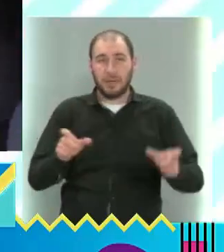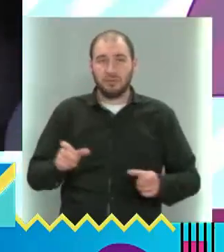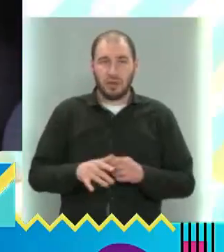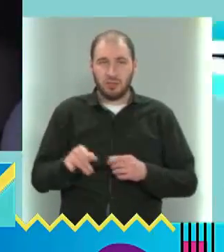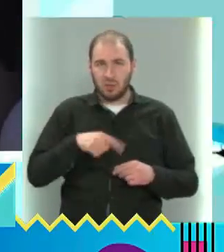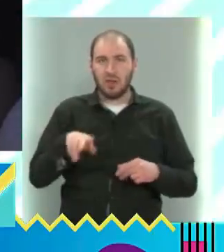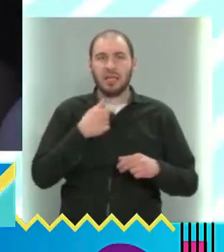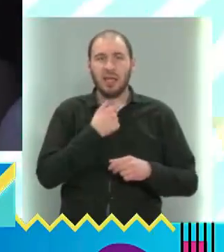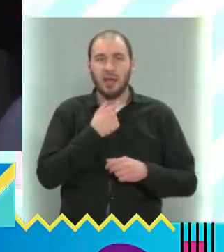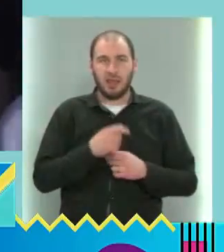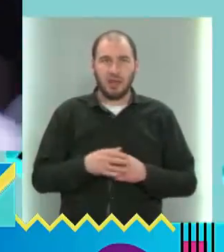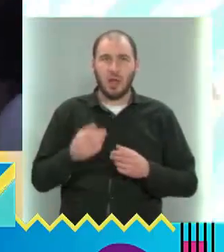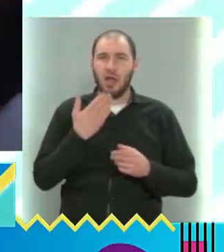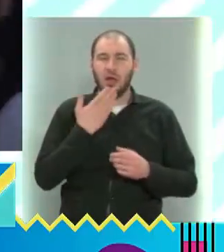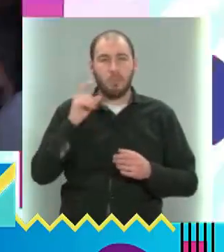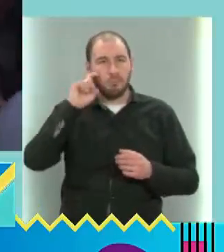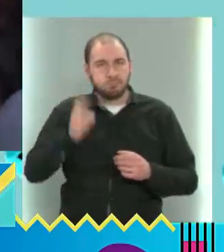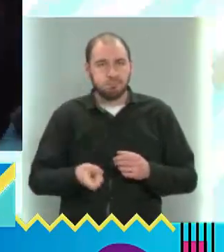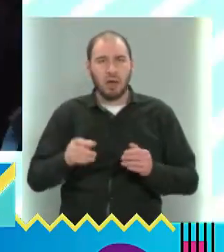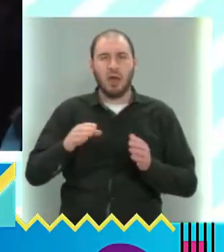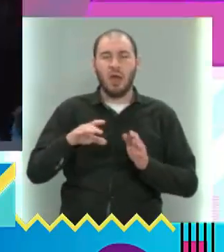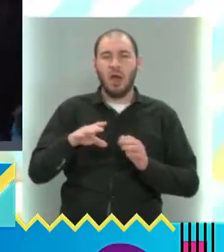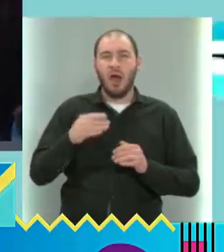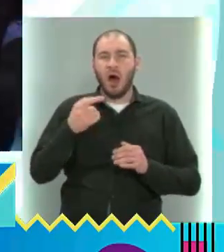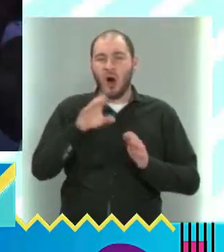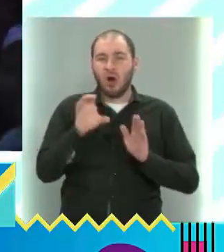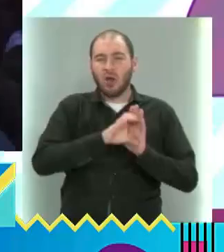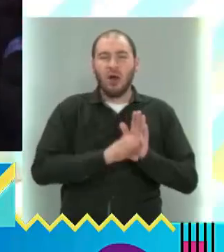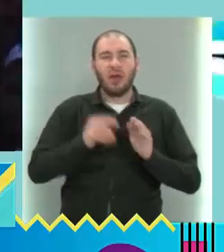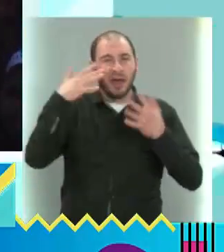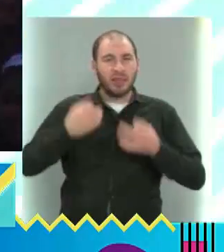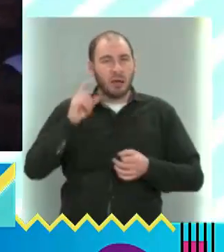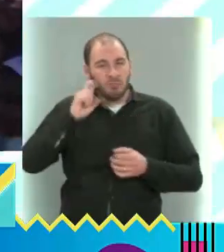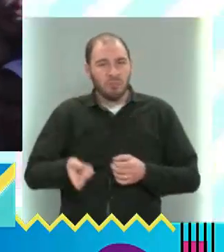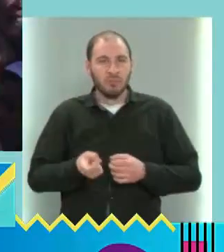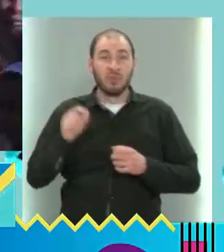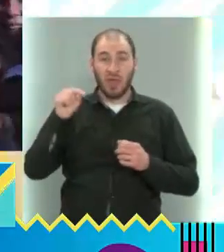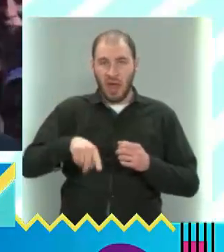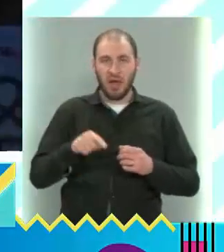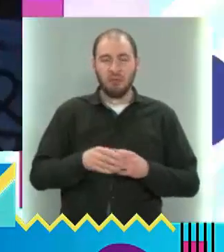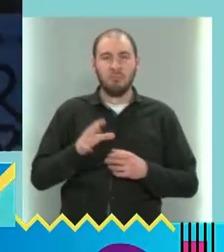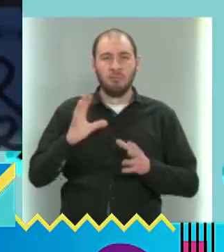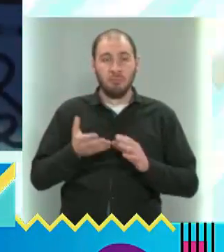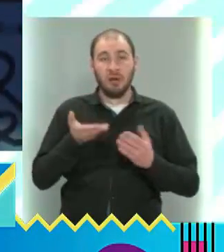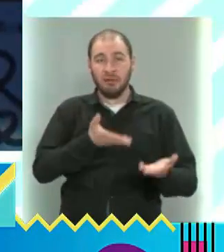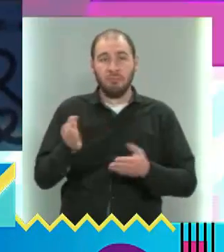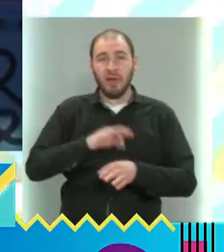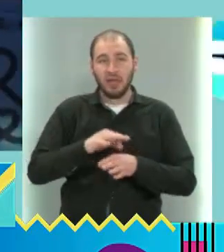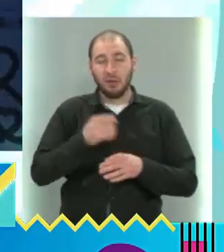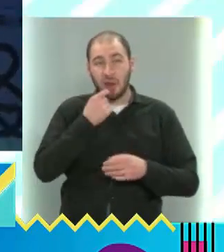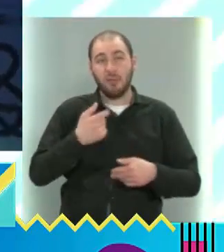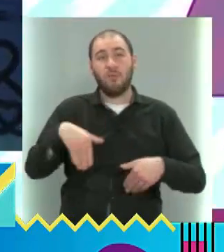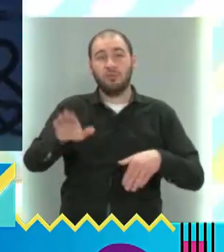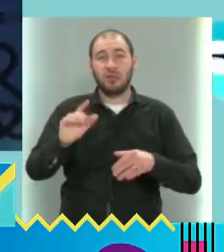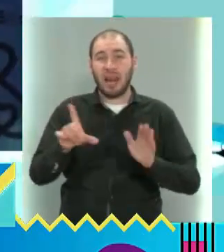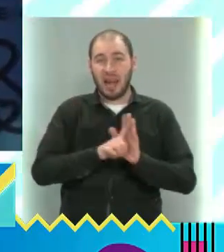están dispuestas a no cumplir con su juramento o no cumplir con los códigos de ética médica, y entonces esos serían los prestadores en el caso eventual